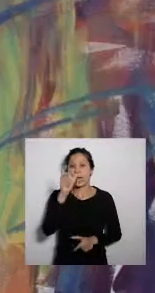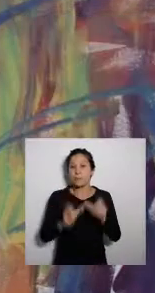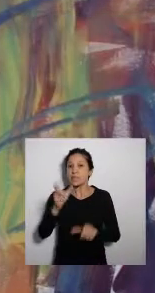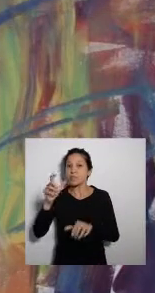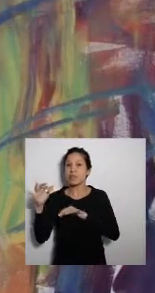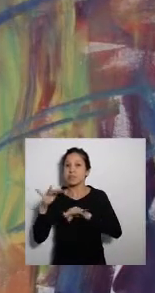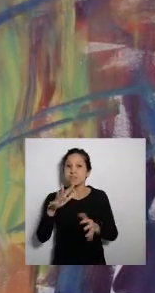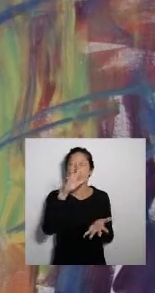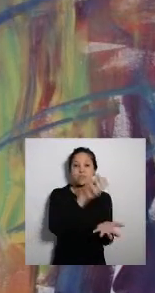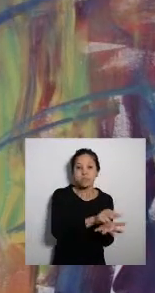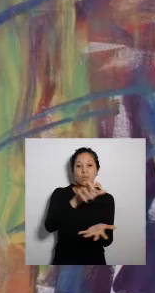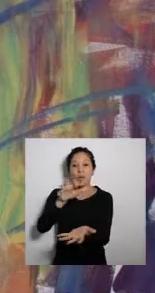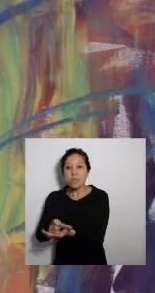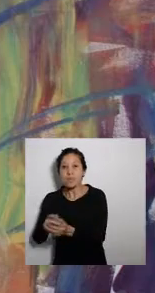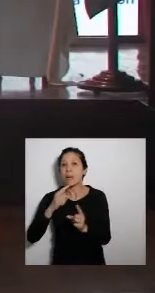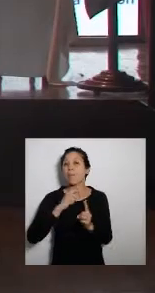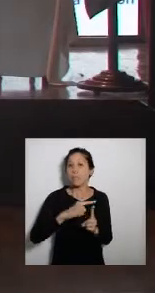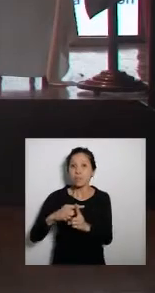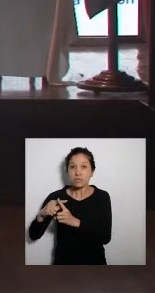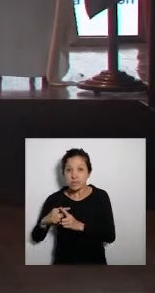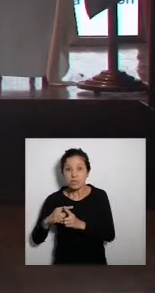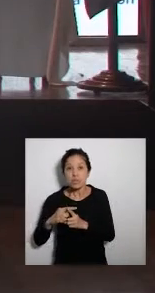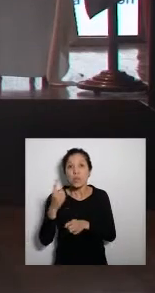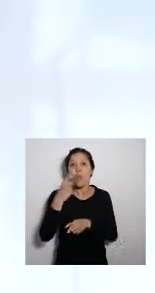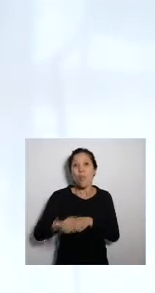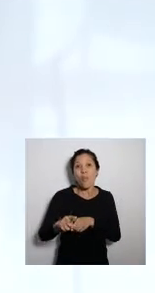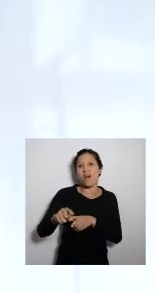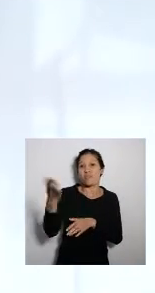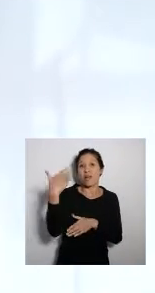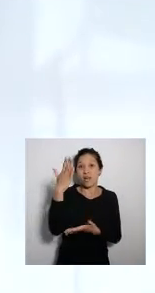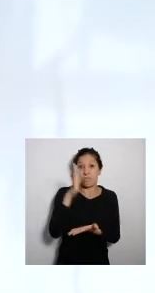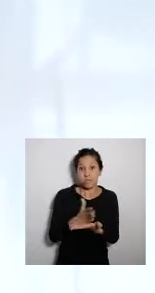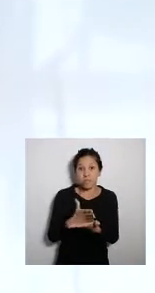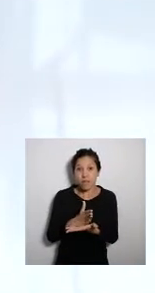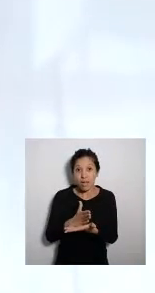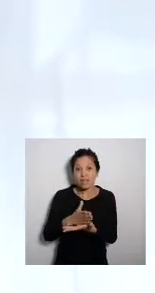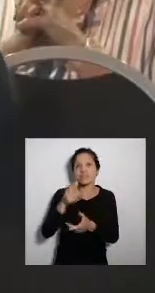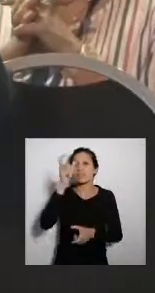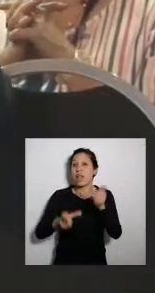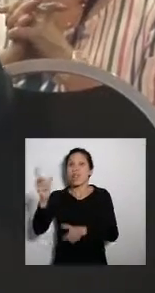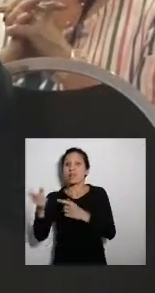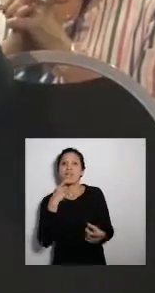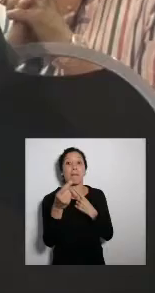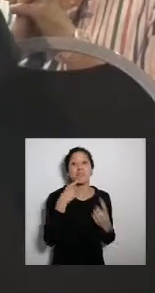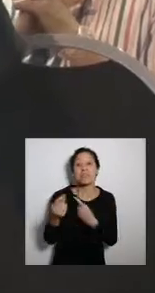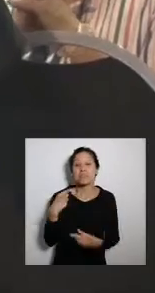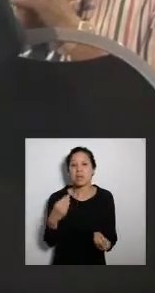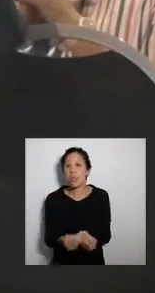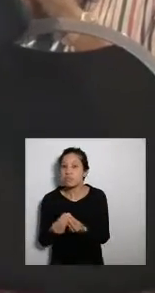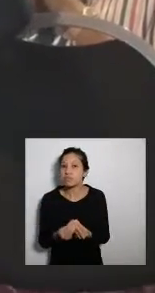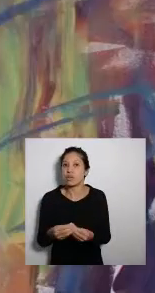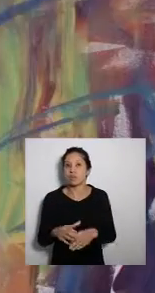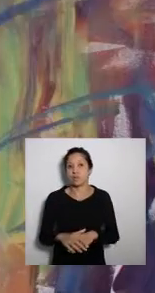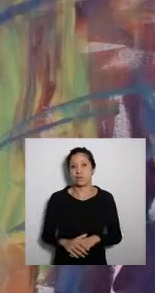El grado de asistencia ha sido muy, muy positivo y luego ha habido muchísima participación en las pausas que hemos